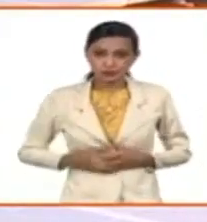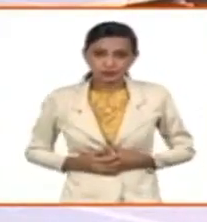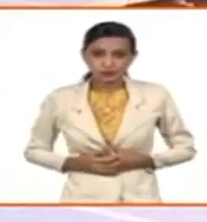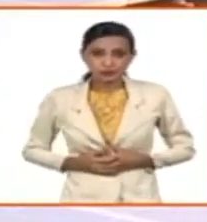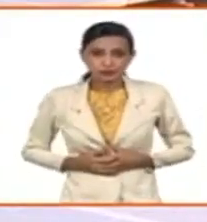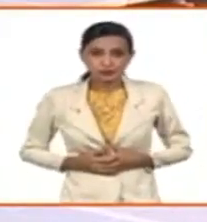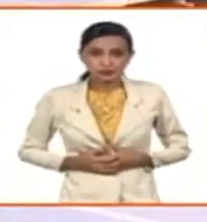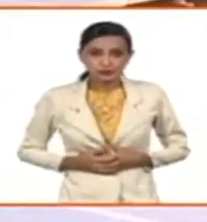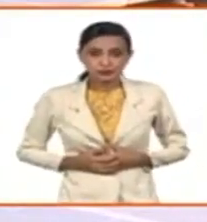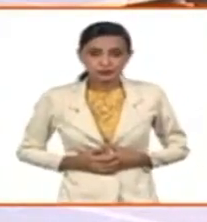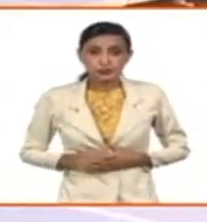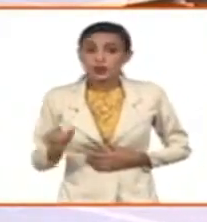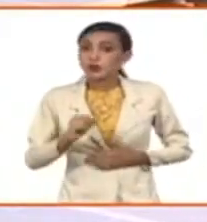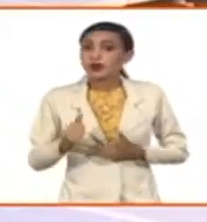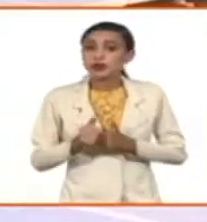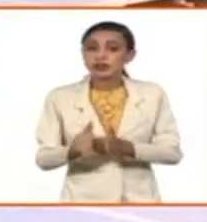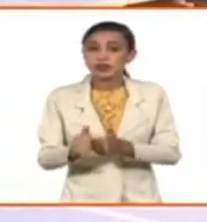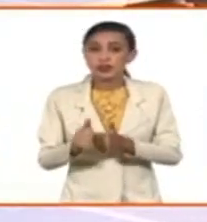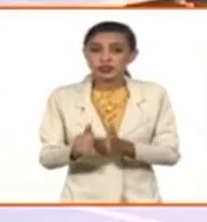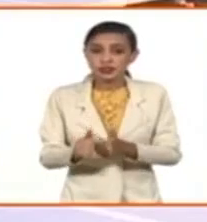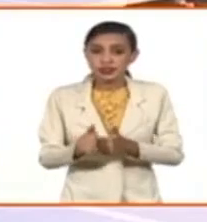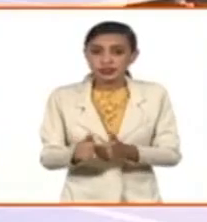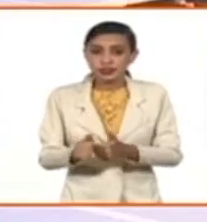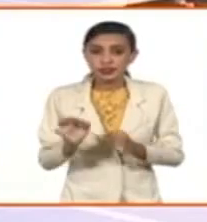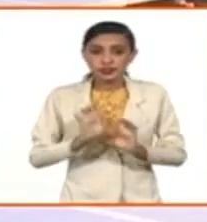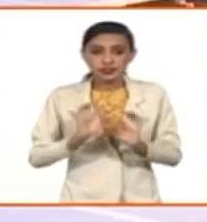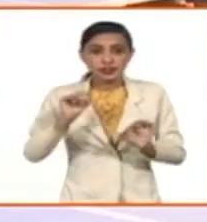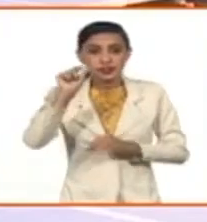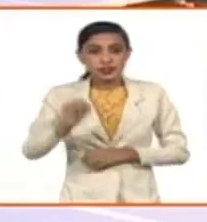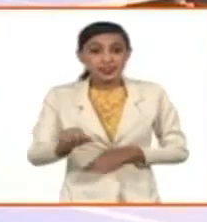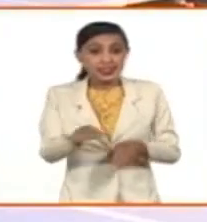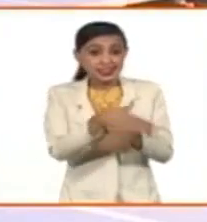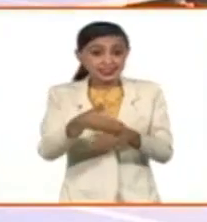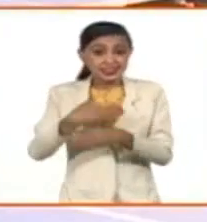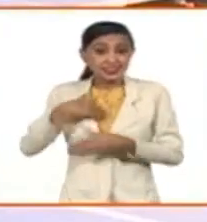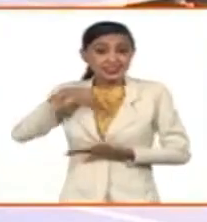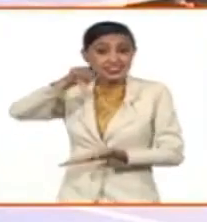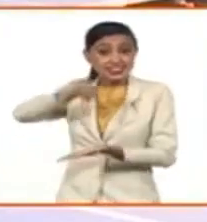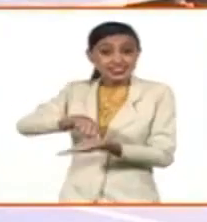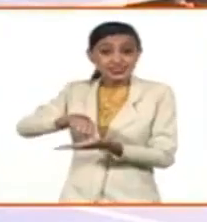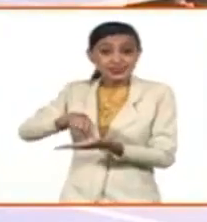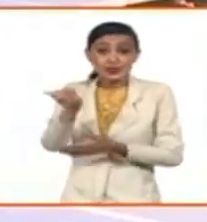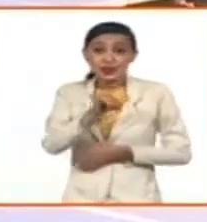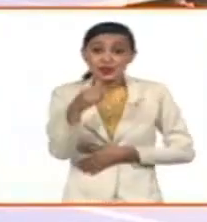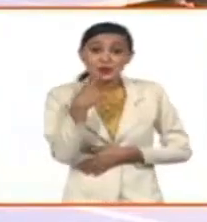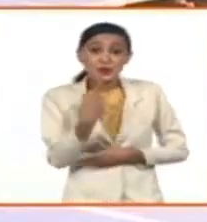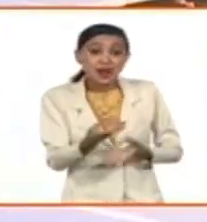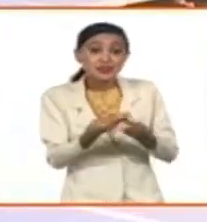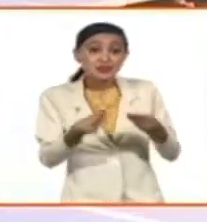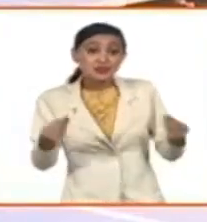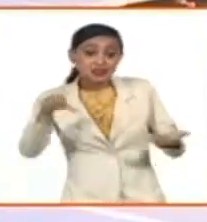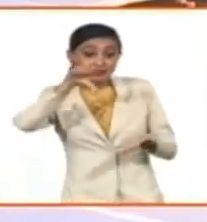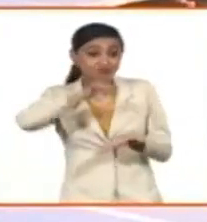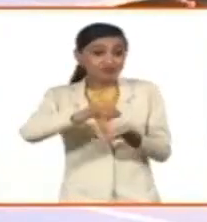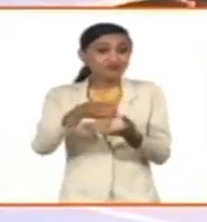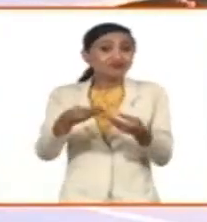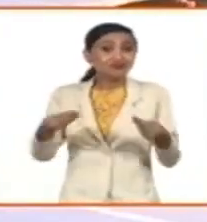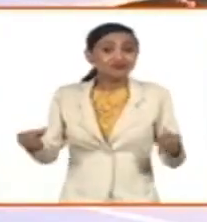También con la asesoría de especialistas de diferentes institutos, como el Instituto de Suelo, el Instituto del